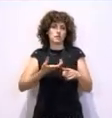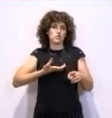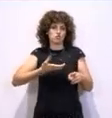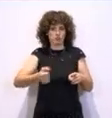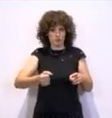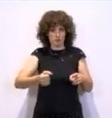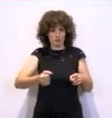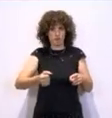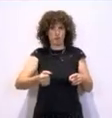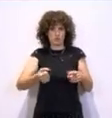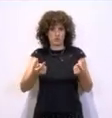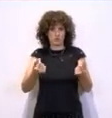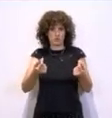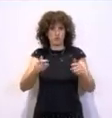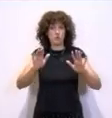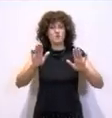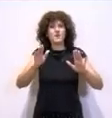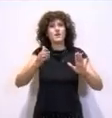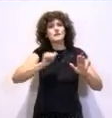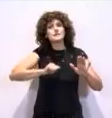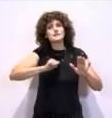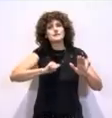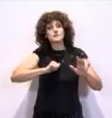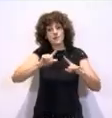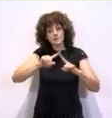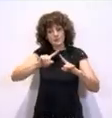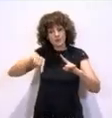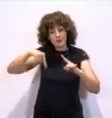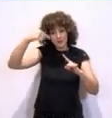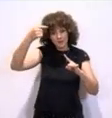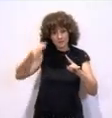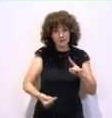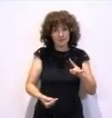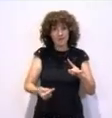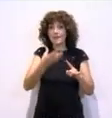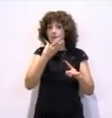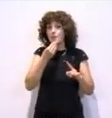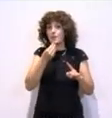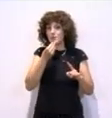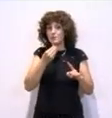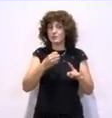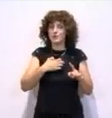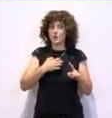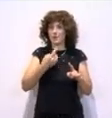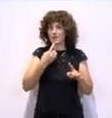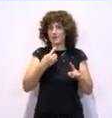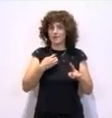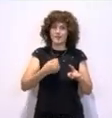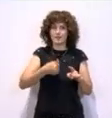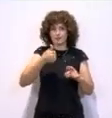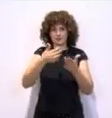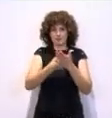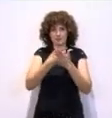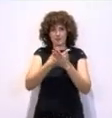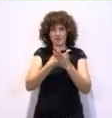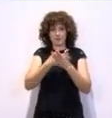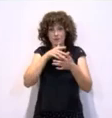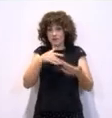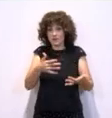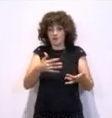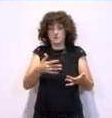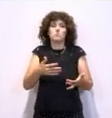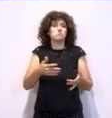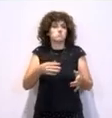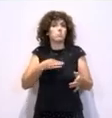y esperemos que en ese acto del año que viene tan bonito, del que no me puede usted dar más explicaciones en este momento, pues